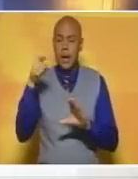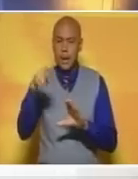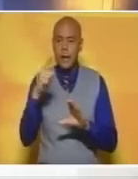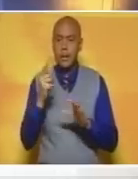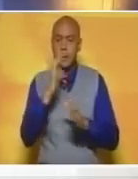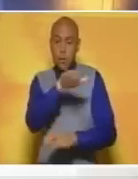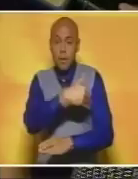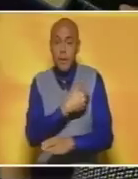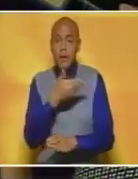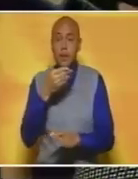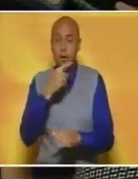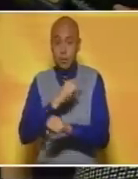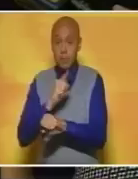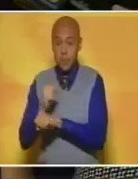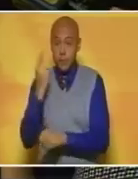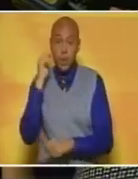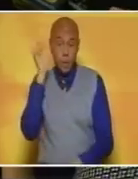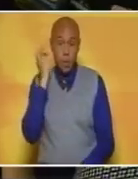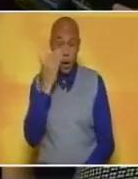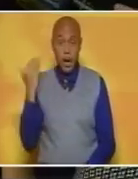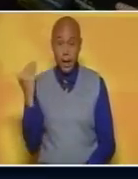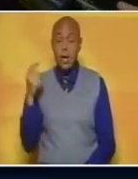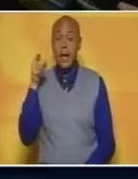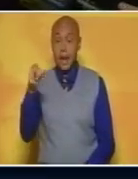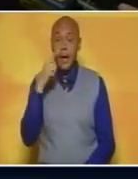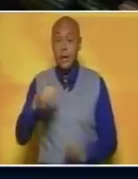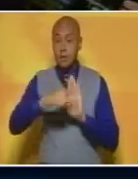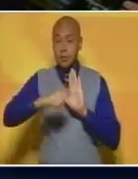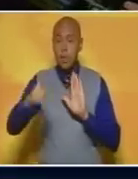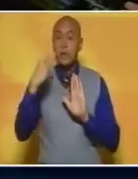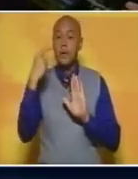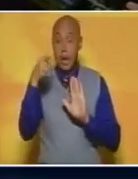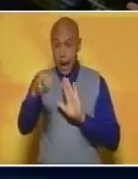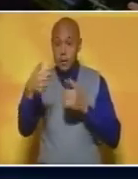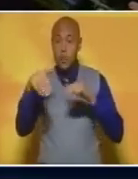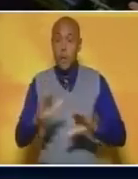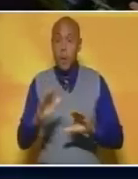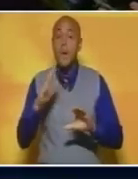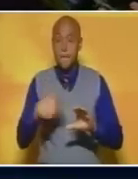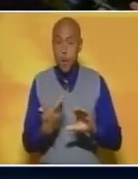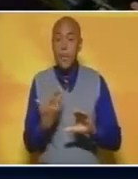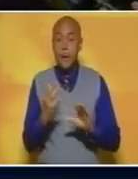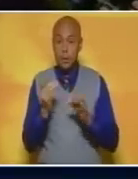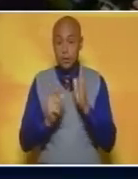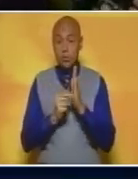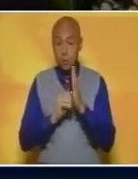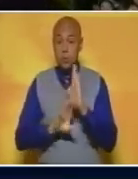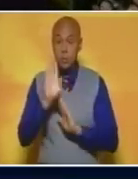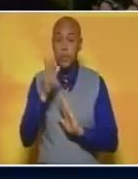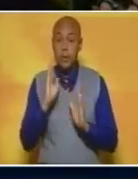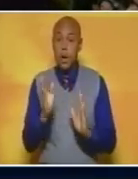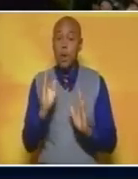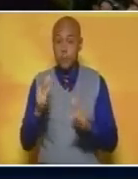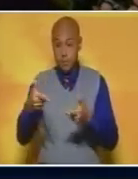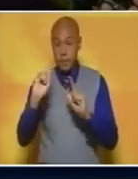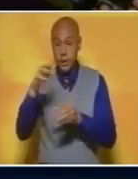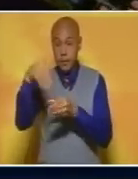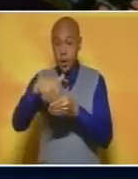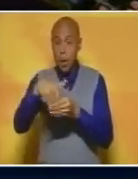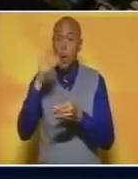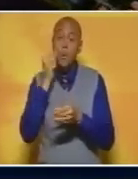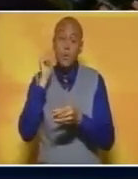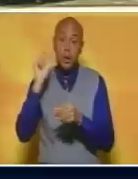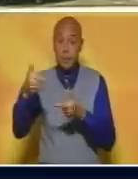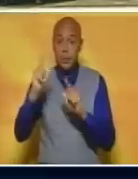superiores. García Arocha aseguró que la suspensión de esta medida permitirá dar un paso a un proceso de votación en el que puedan